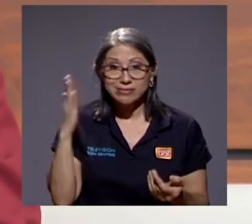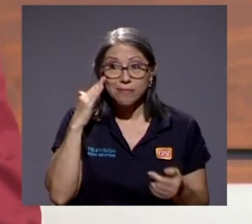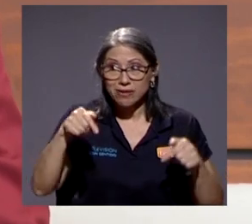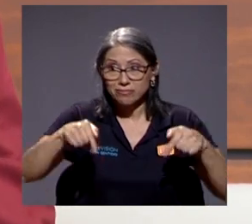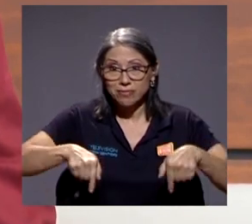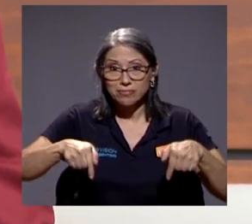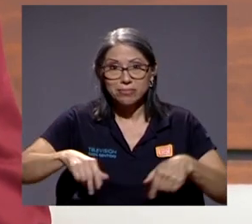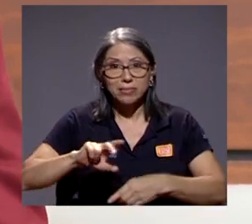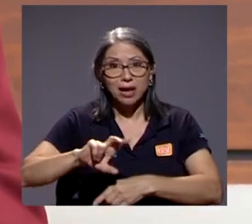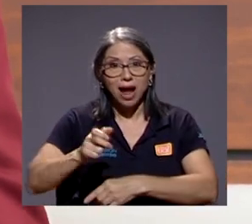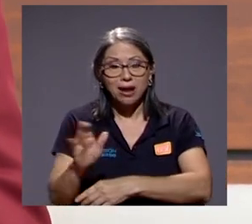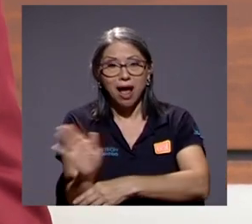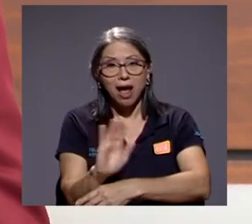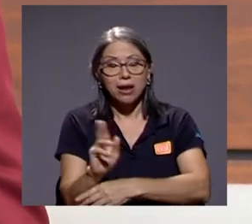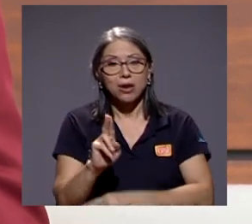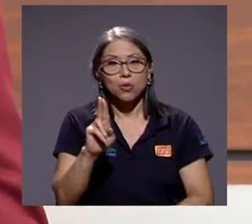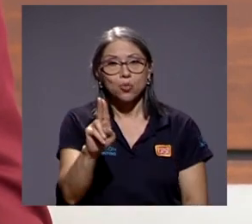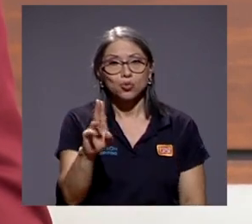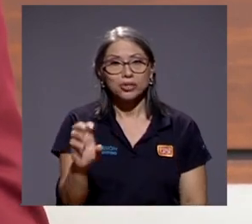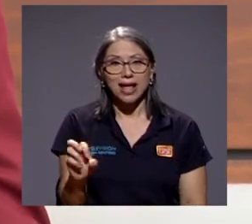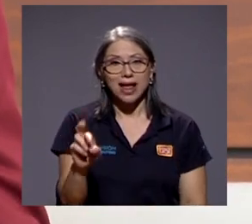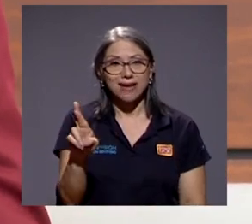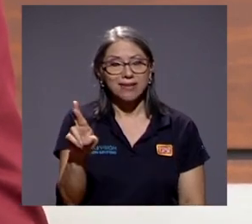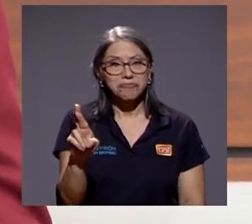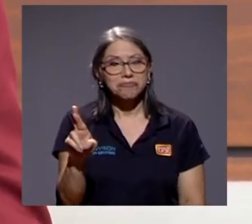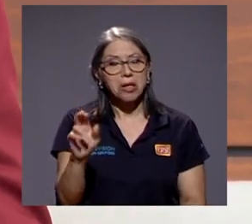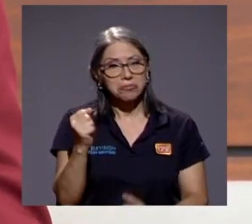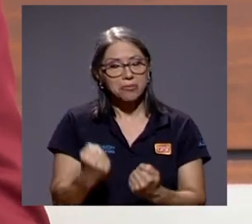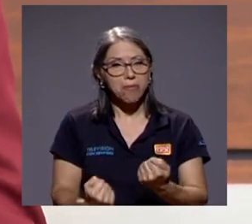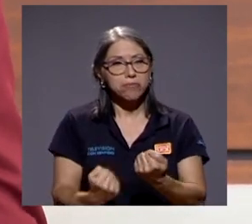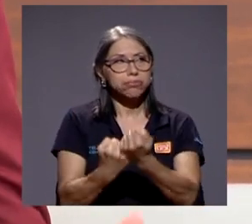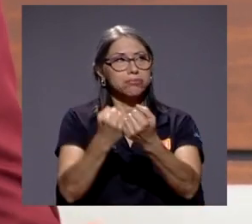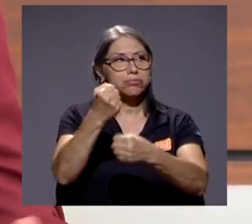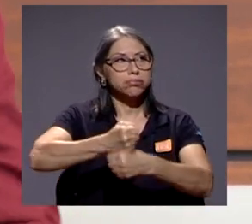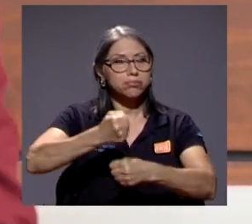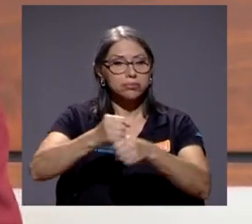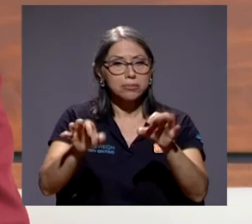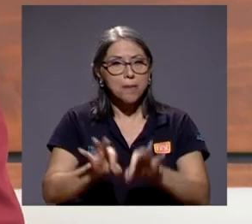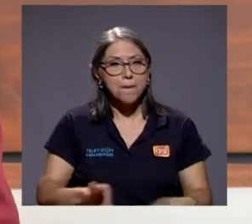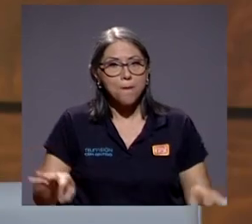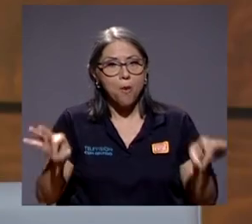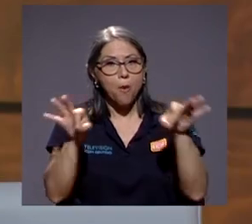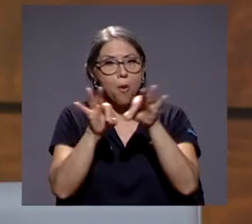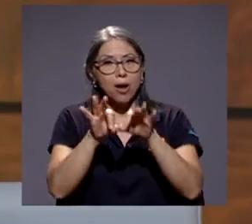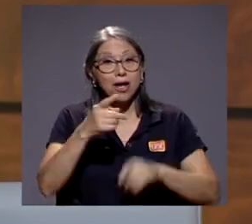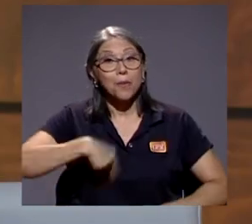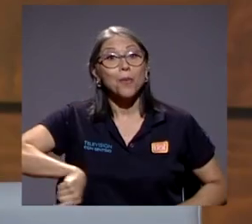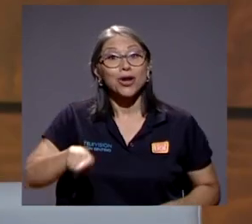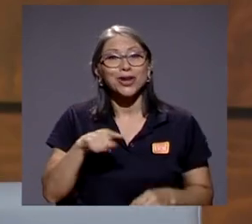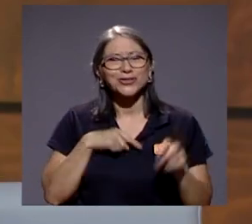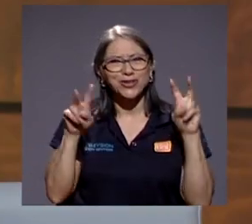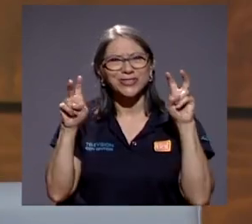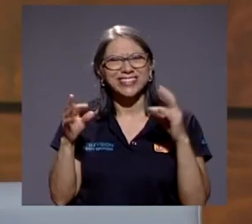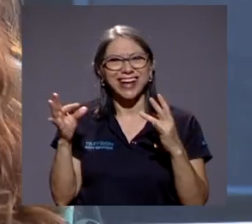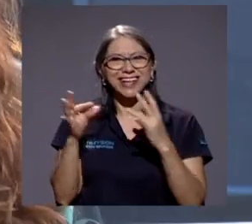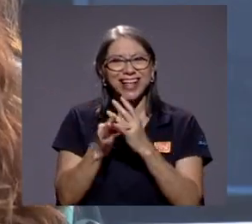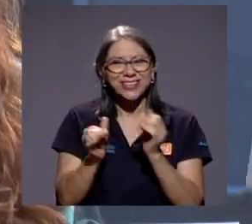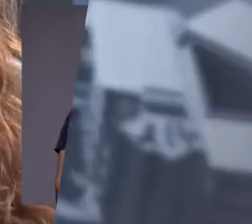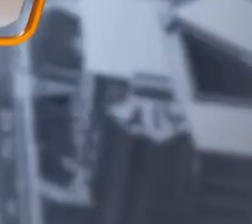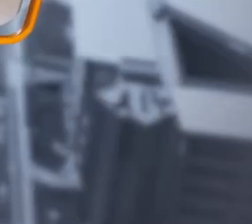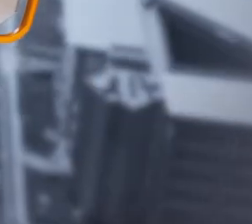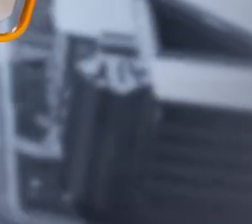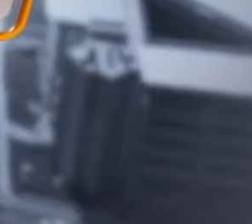bus ferry para apoyarles en esta labor tan importante porque nosotros estamos casados con una cultura muchas